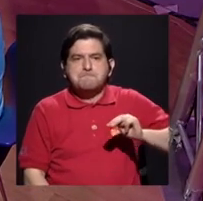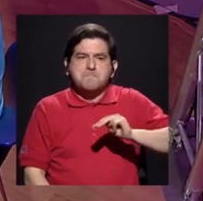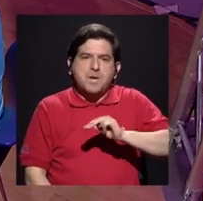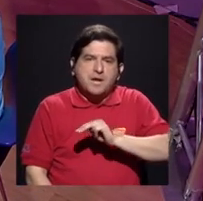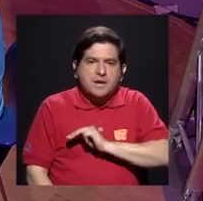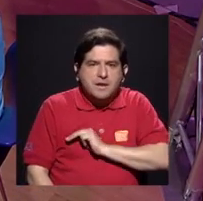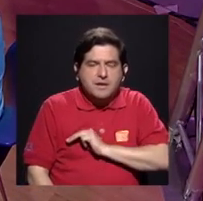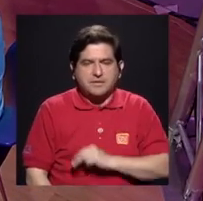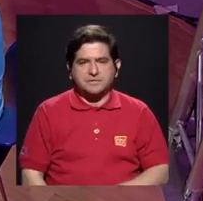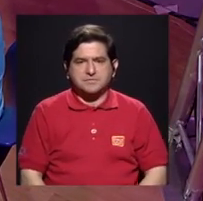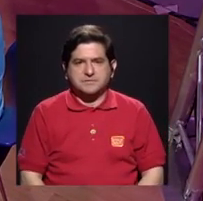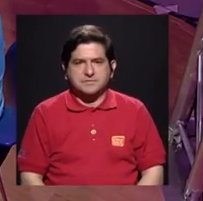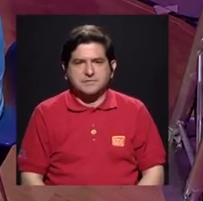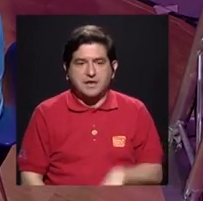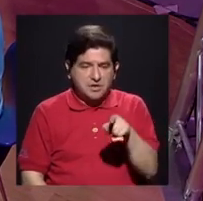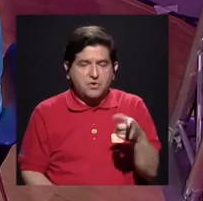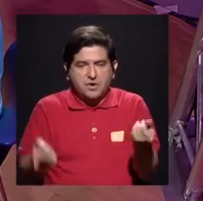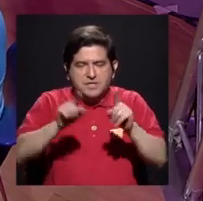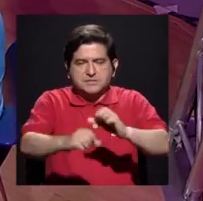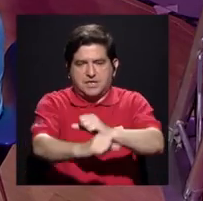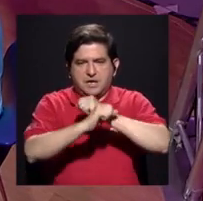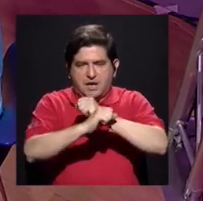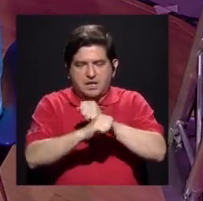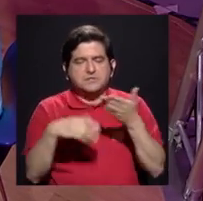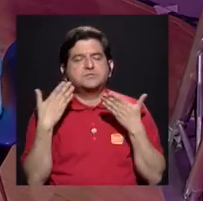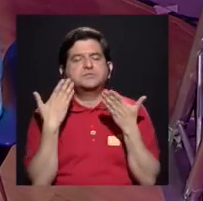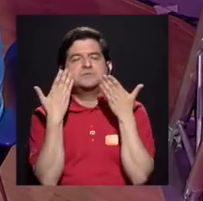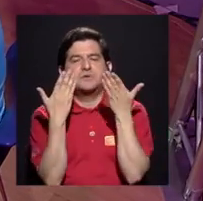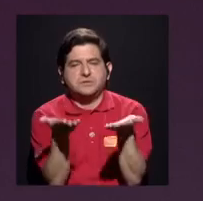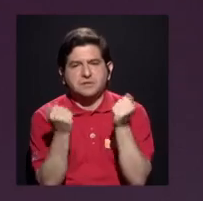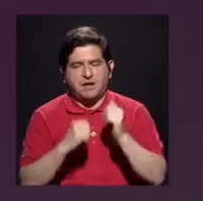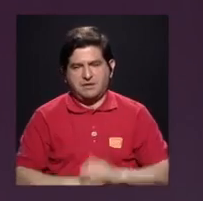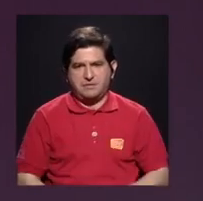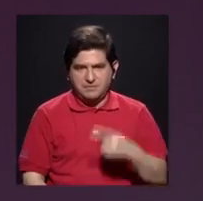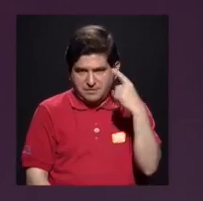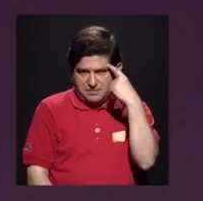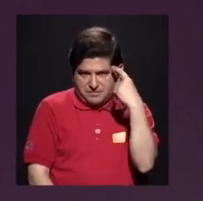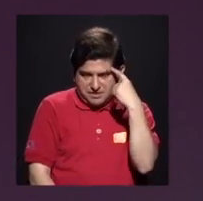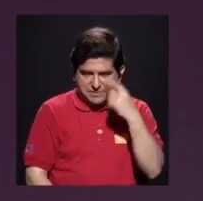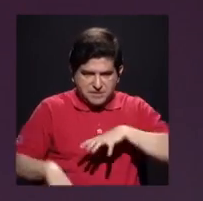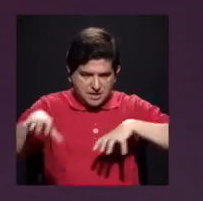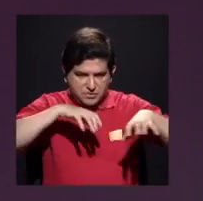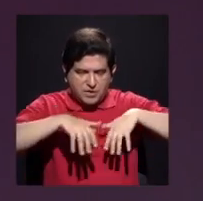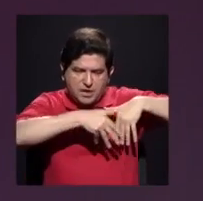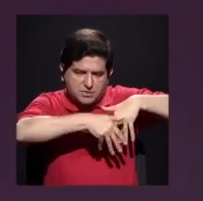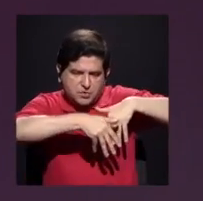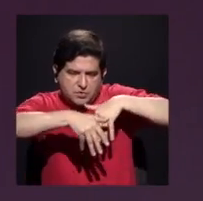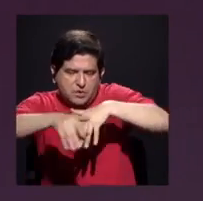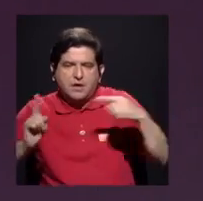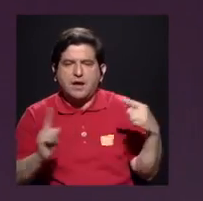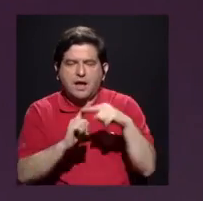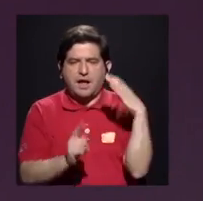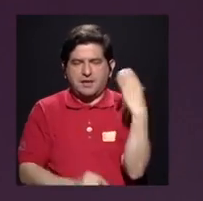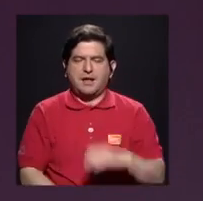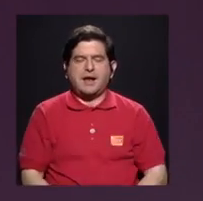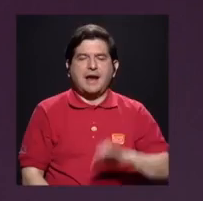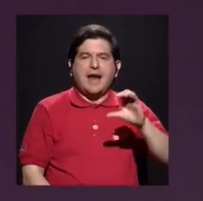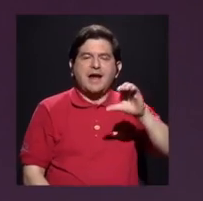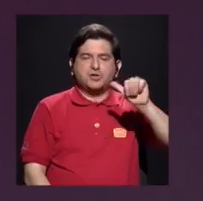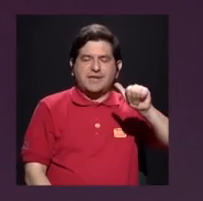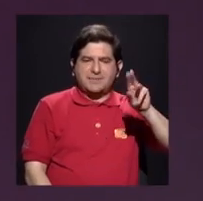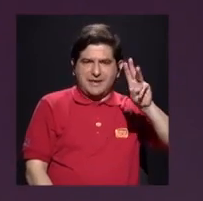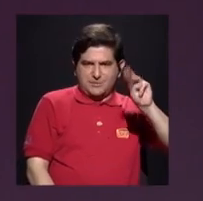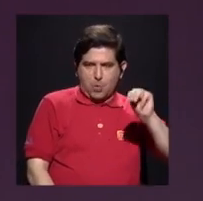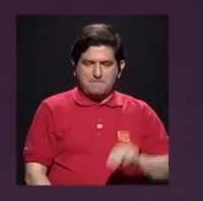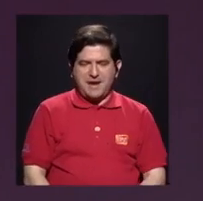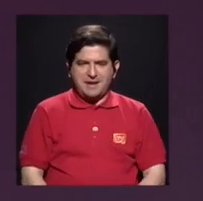de de seguridad ofrece para la actividad de la romería y carlos alberto mena death y yo